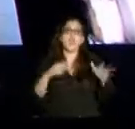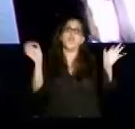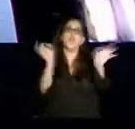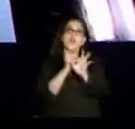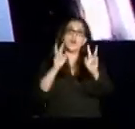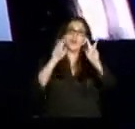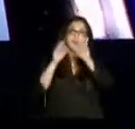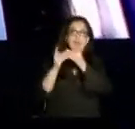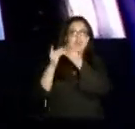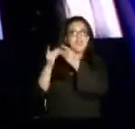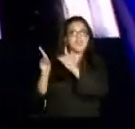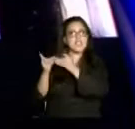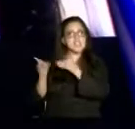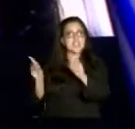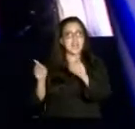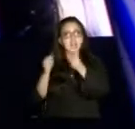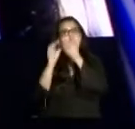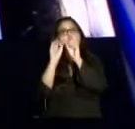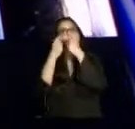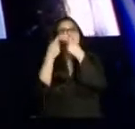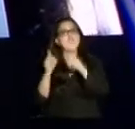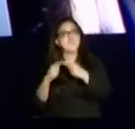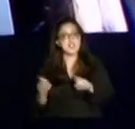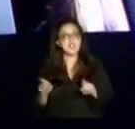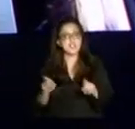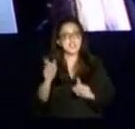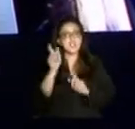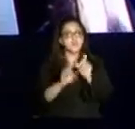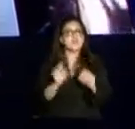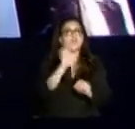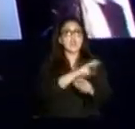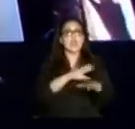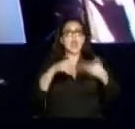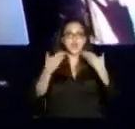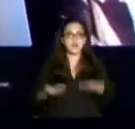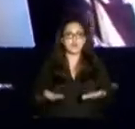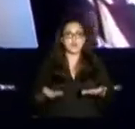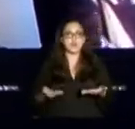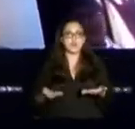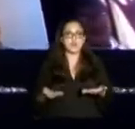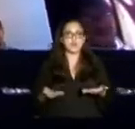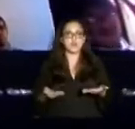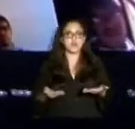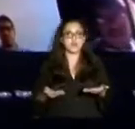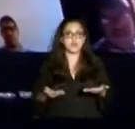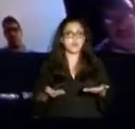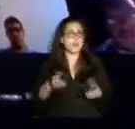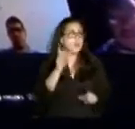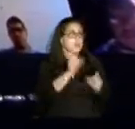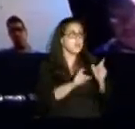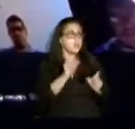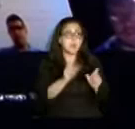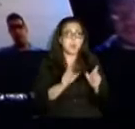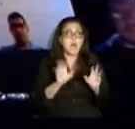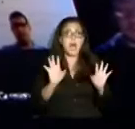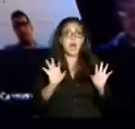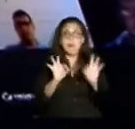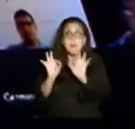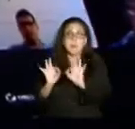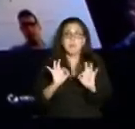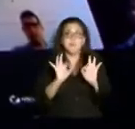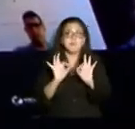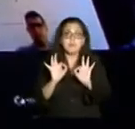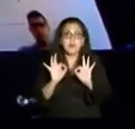diversidad genética de los chilenos contemporáneos, de los chilenos comunes y corrientes, porque esta